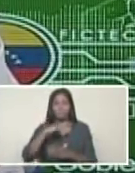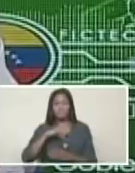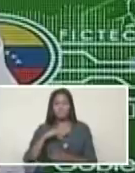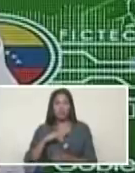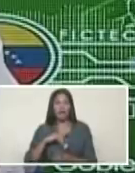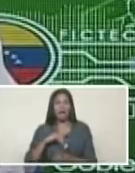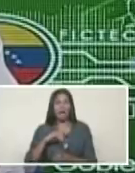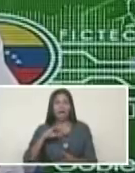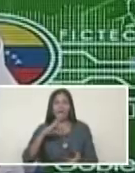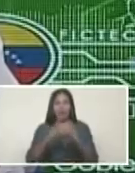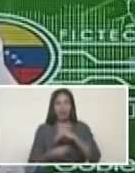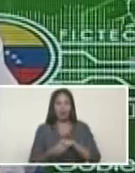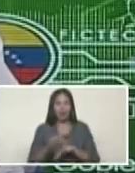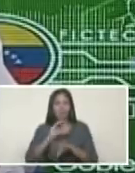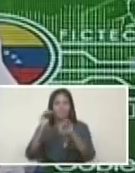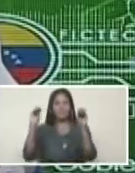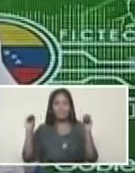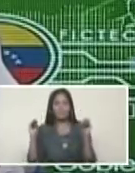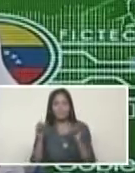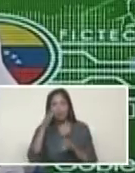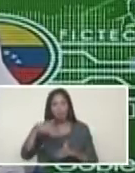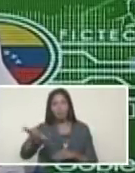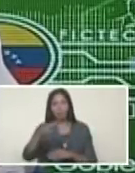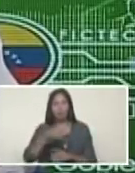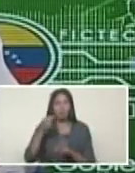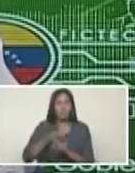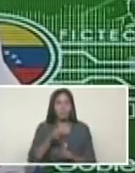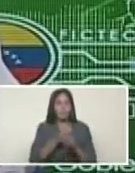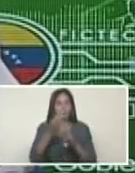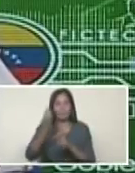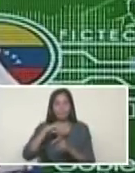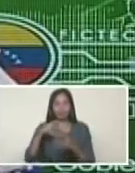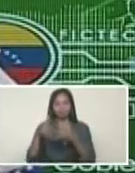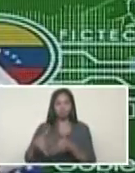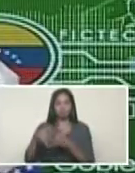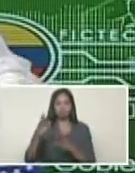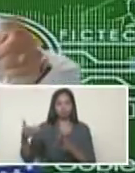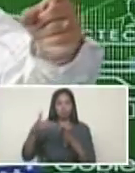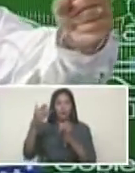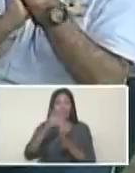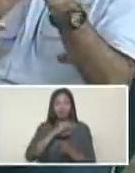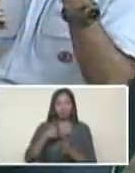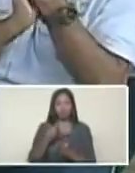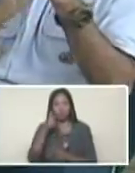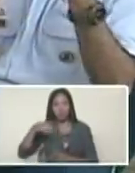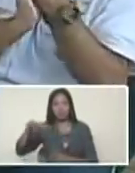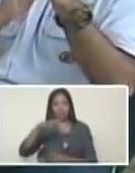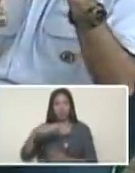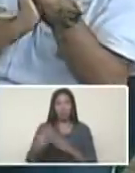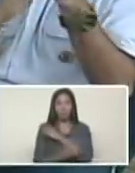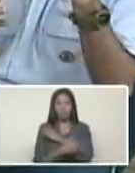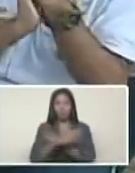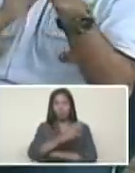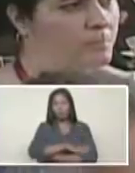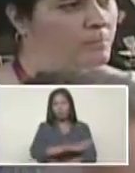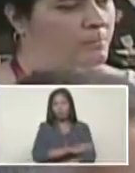por los CLAT. Llamo al pueblo a dar la batalla por los CLAT contra el imperialismo norteamericano y contra la oposición